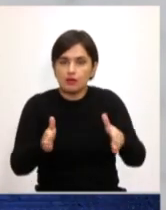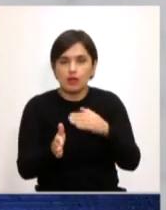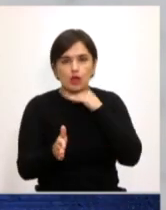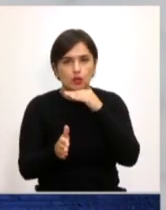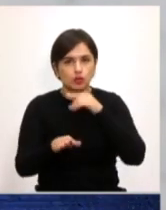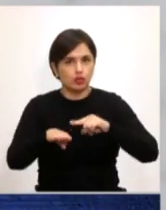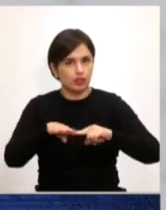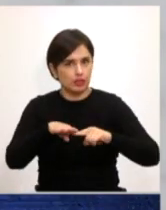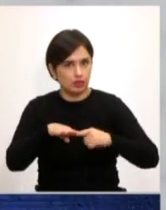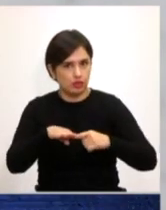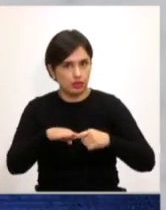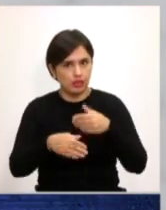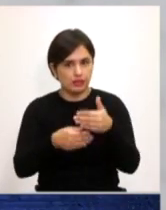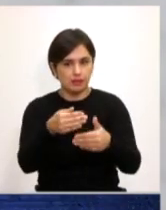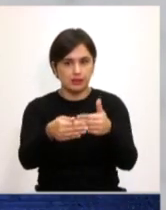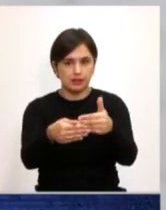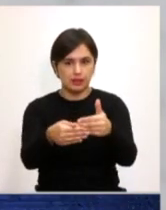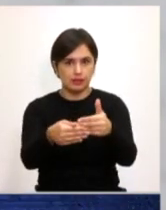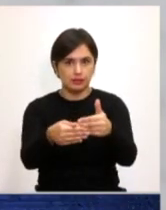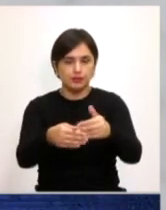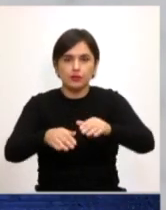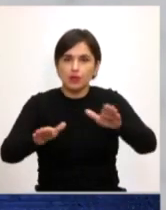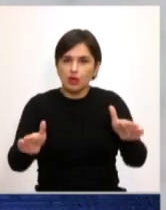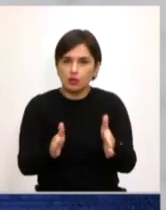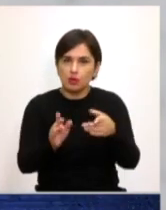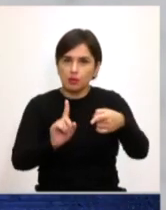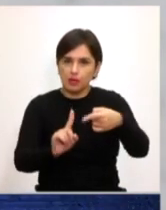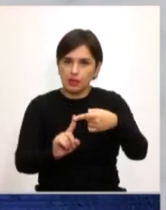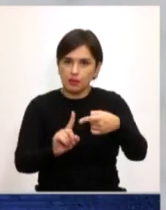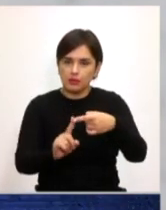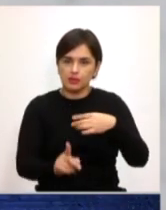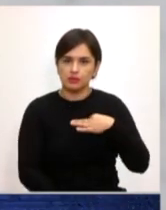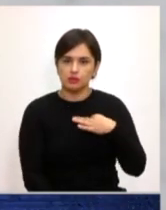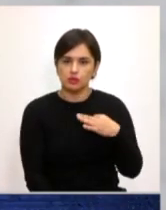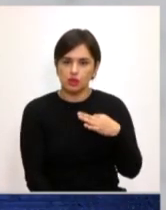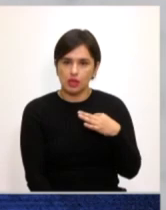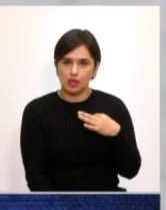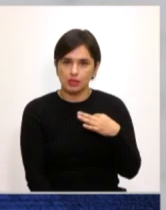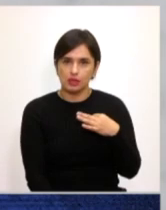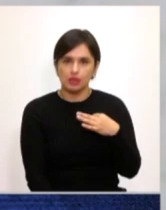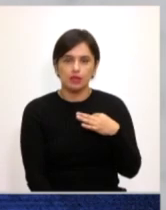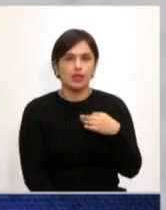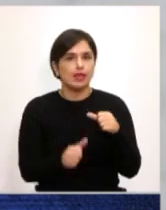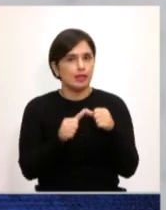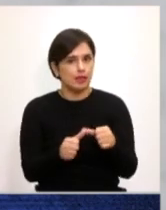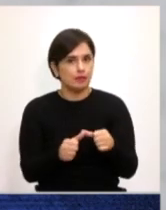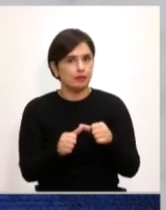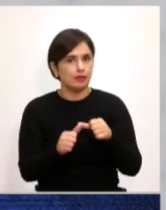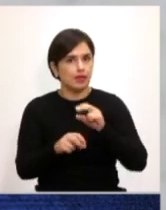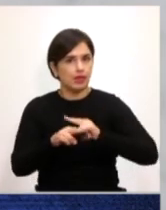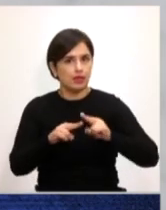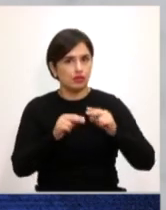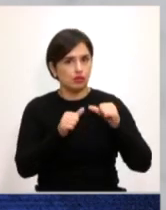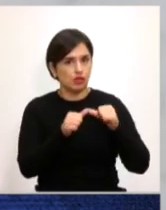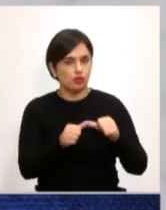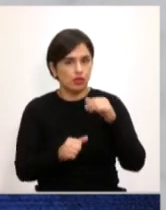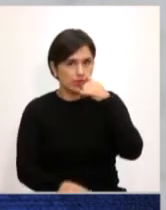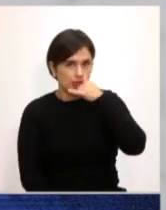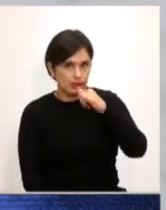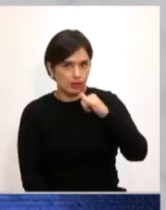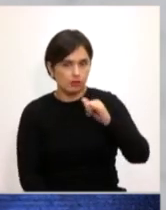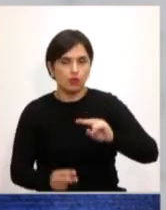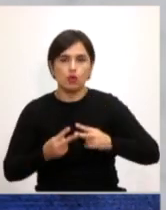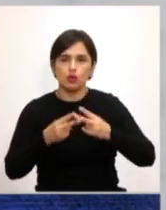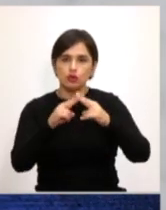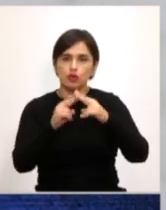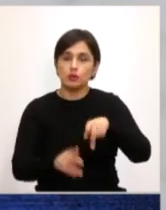de tecnologías avanzadas, promover la participación ciudadana y adoptar prácticas sostenibles, estamos